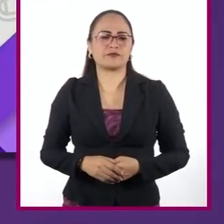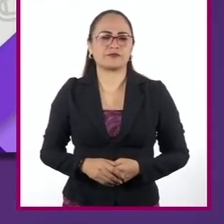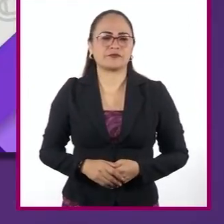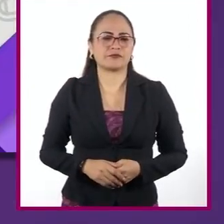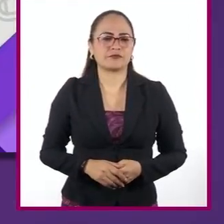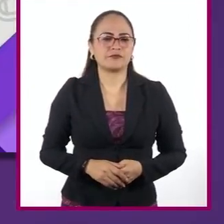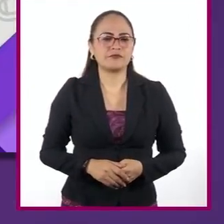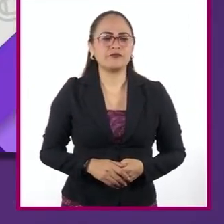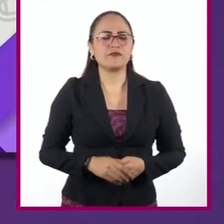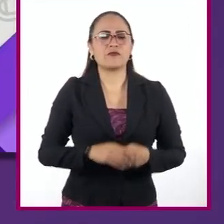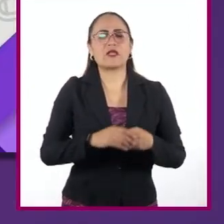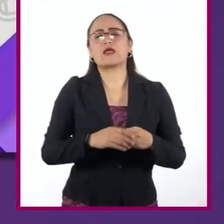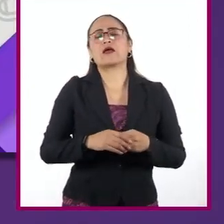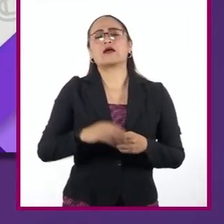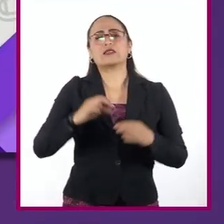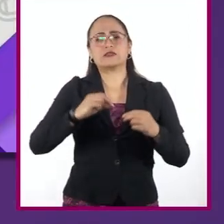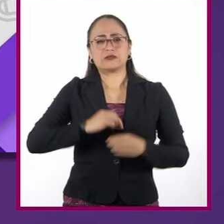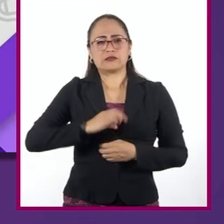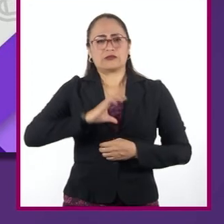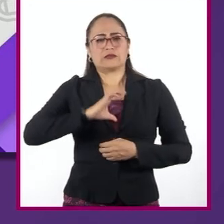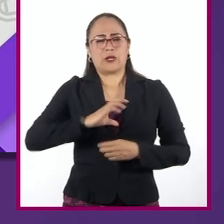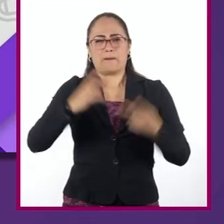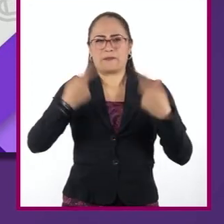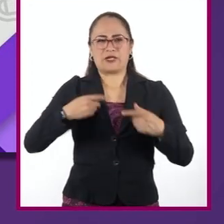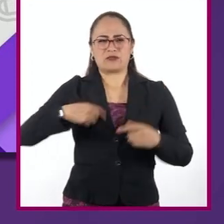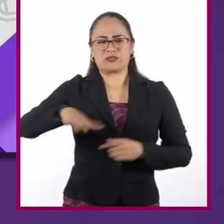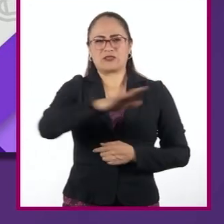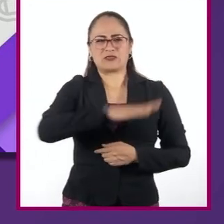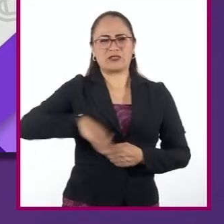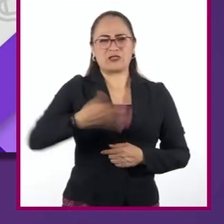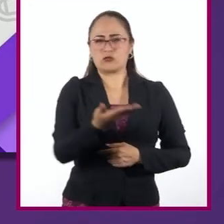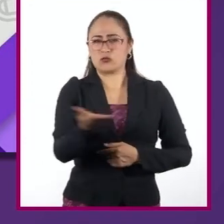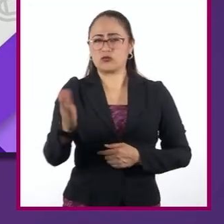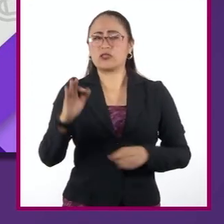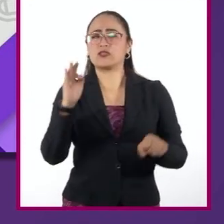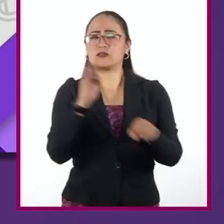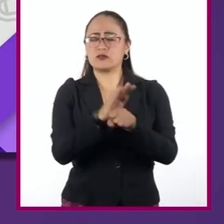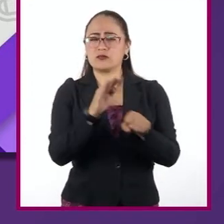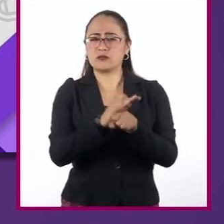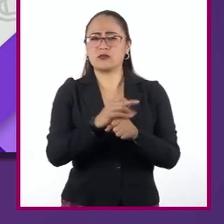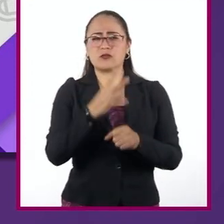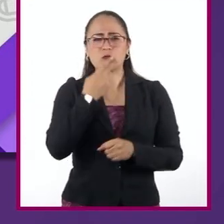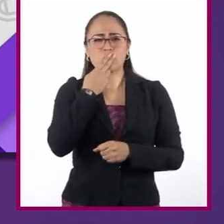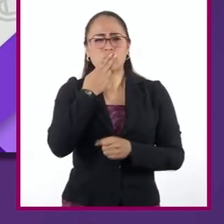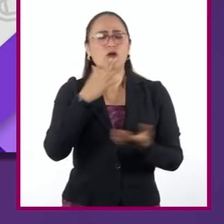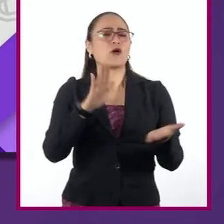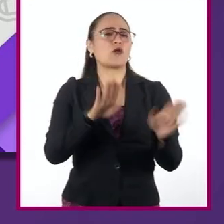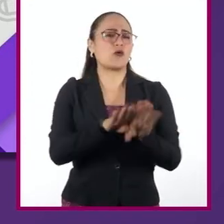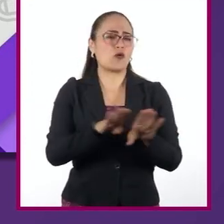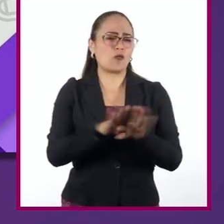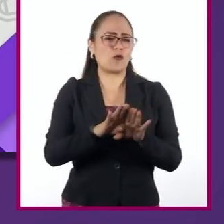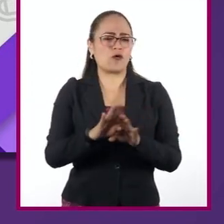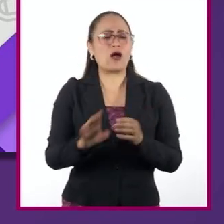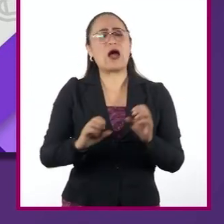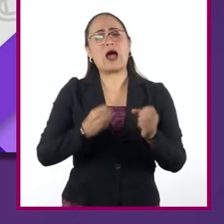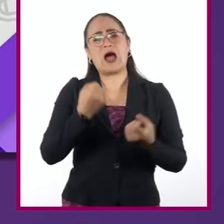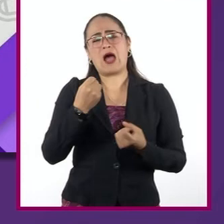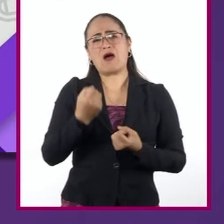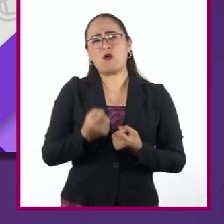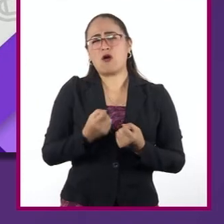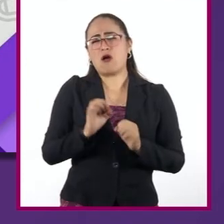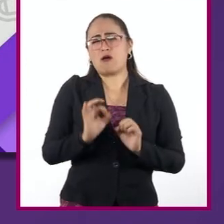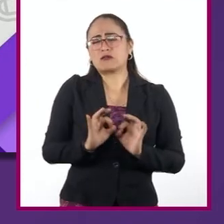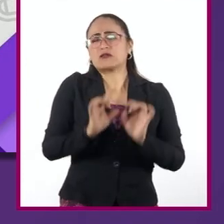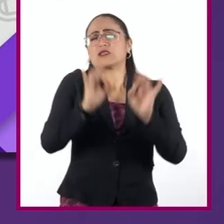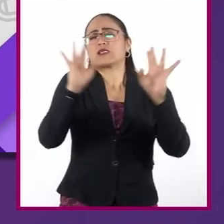¿Cómo valoran y respetan la dignidad de las personas? ¿Alguna vez han estado en riesgo su dignidad o la